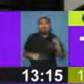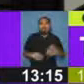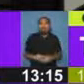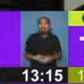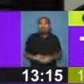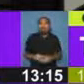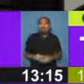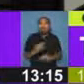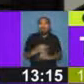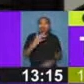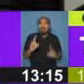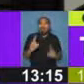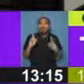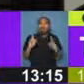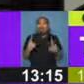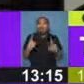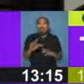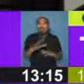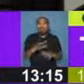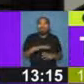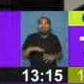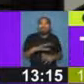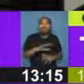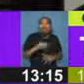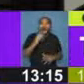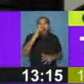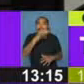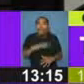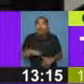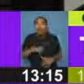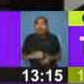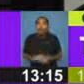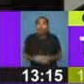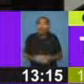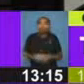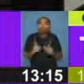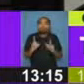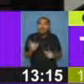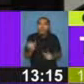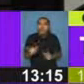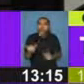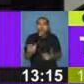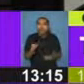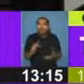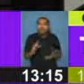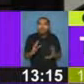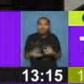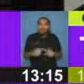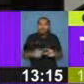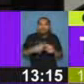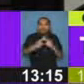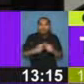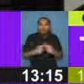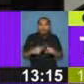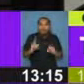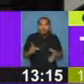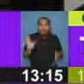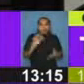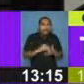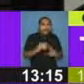rural profesor de educación especial y tiene formaciones técnicas también este instituto que es muy